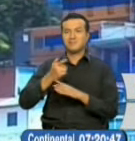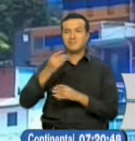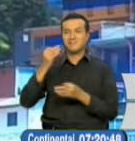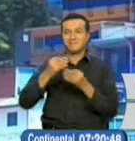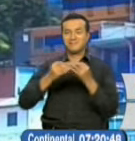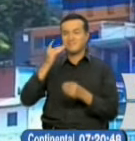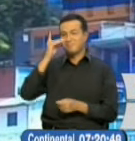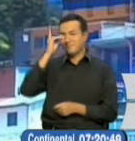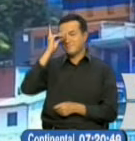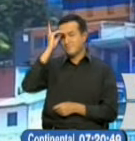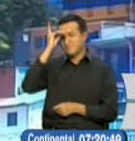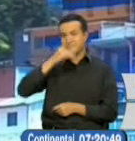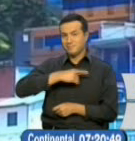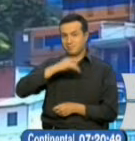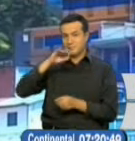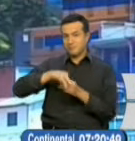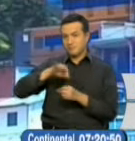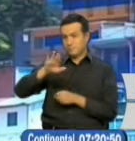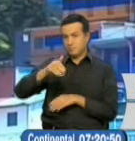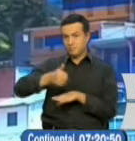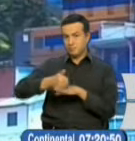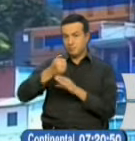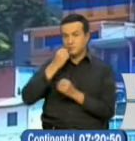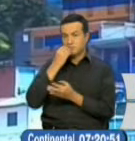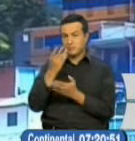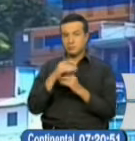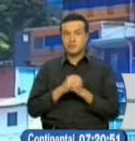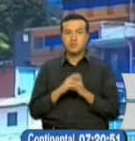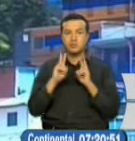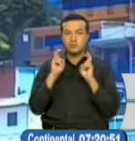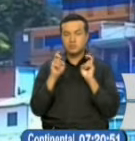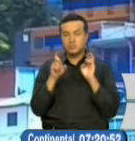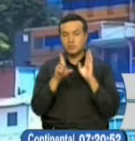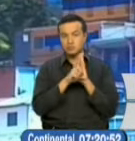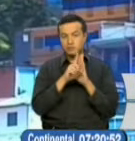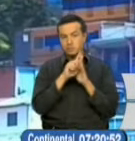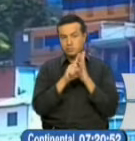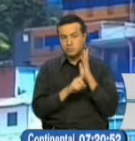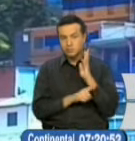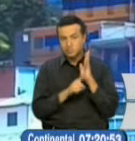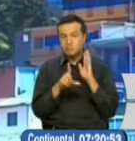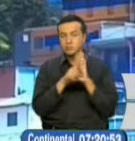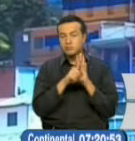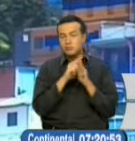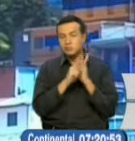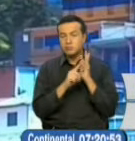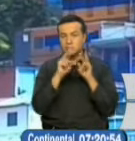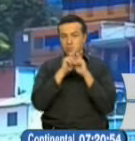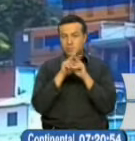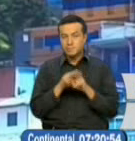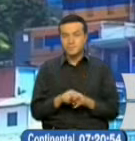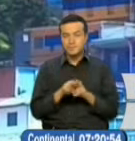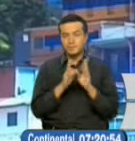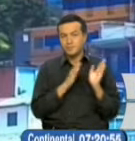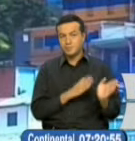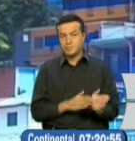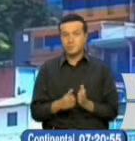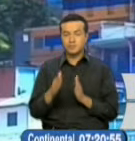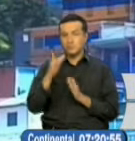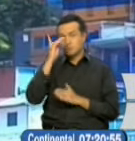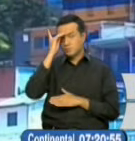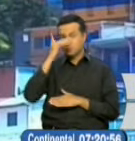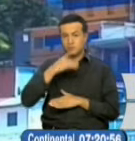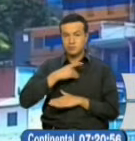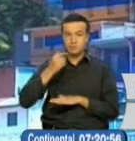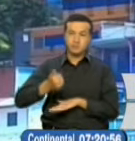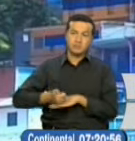y veo que en materia electoral existe muy poca jurisprudencia. Si uno revisa los fallos del